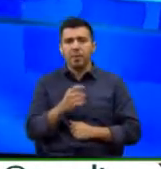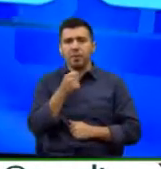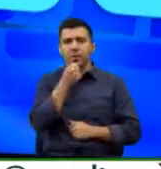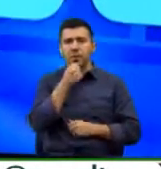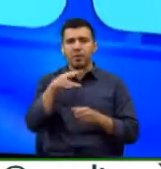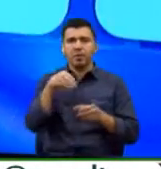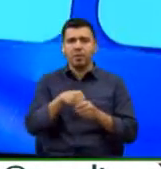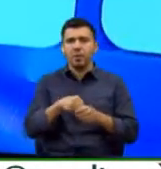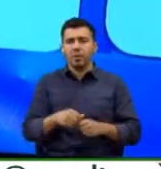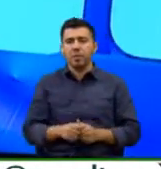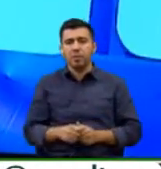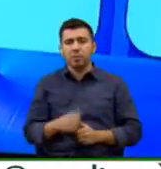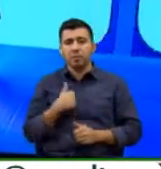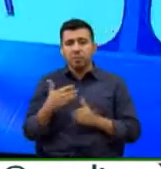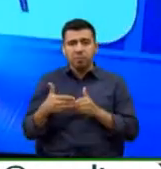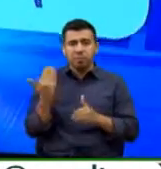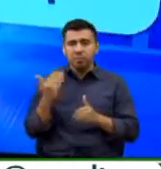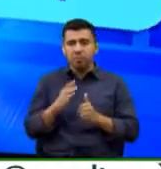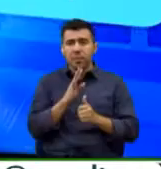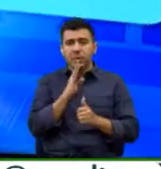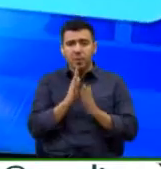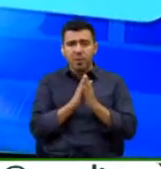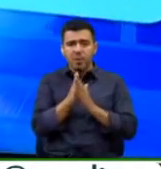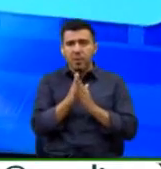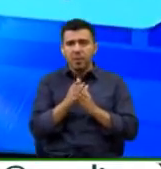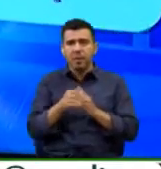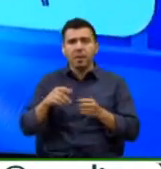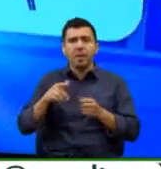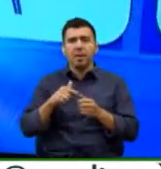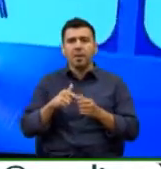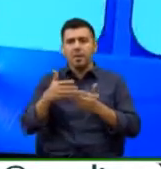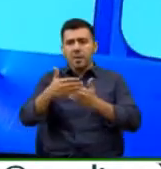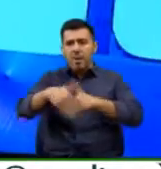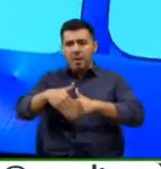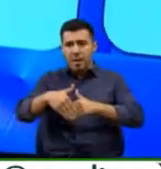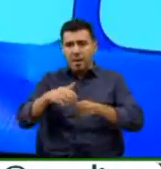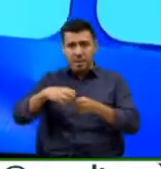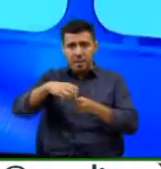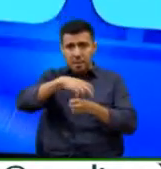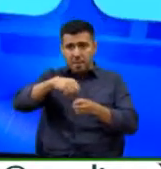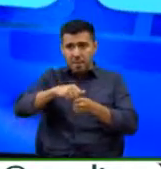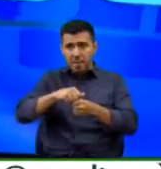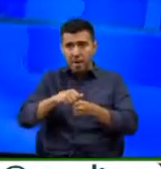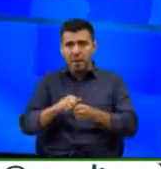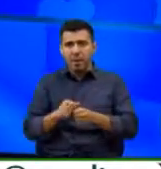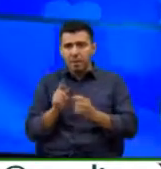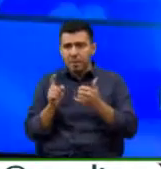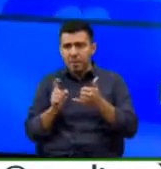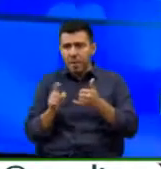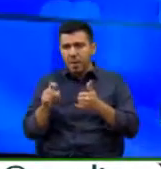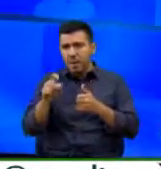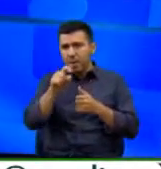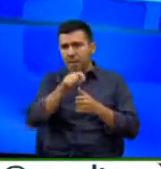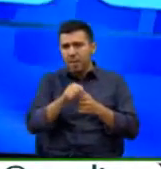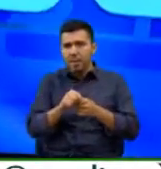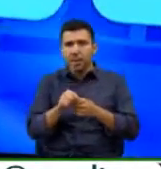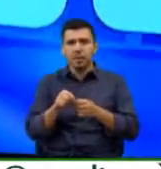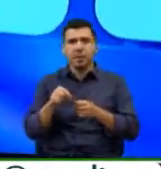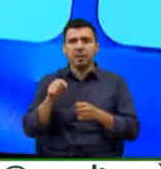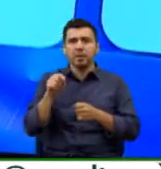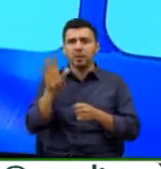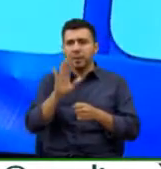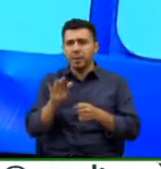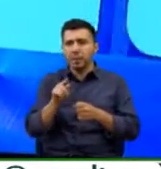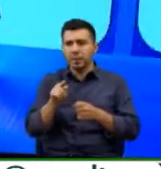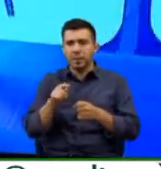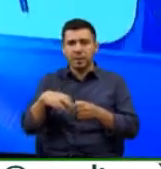yo inicio contándoles que el programa Por las Calles de mi Barrio continúa su recorrido por el Gran Santander. Por ello, estoy acompañada de su director, el